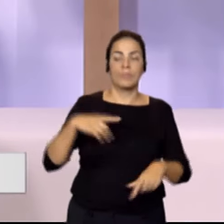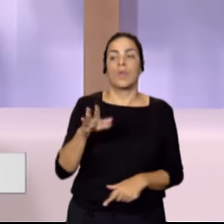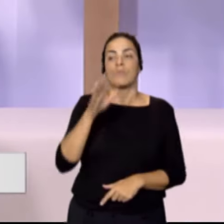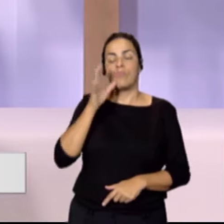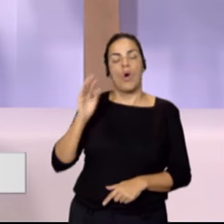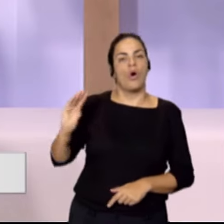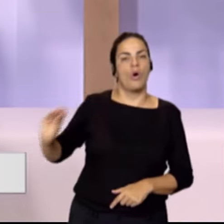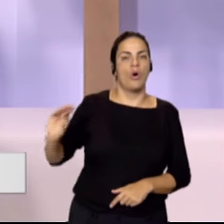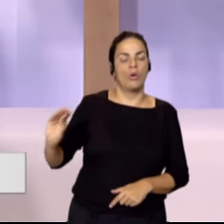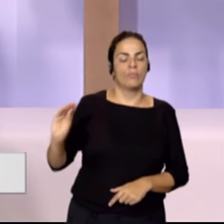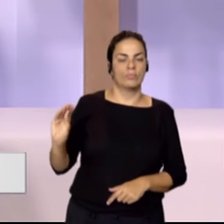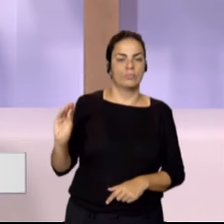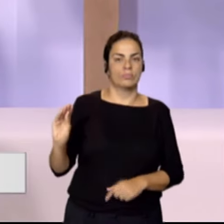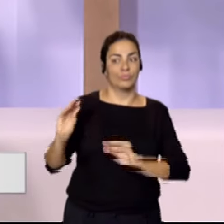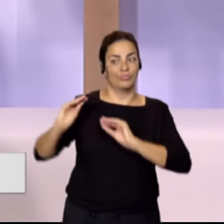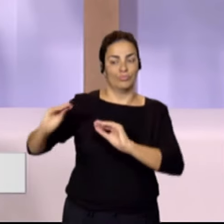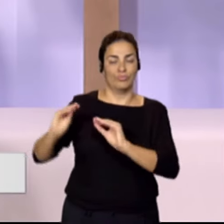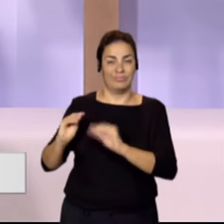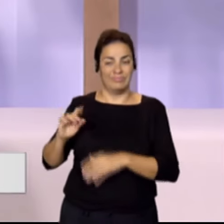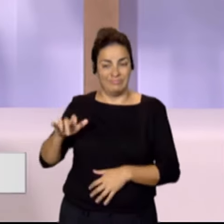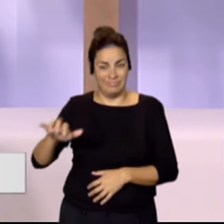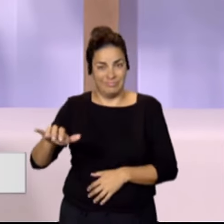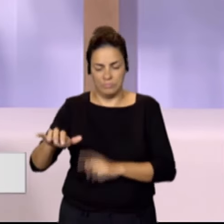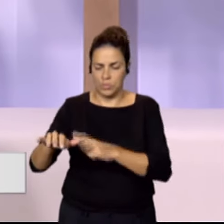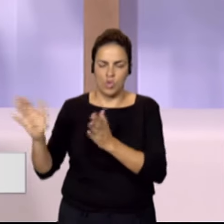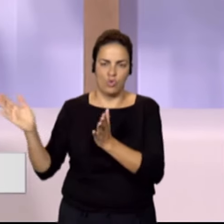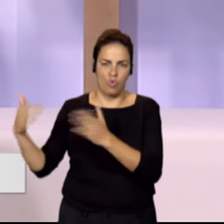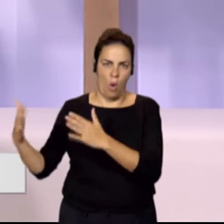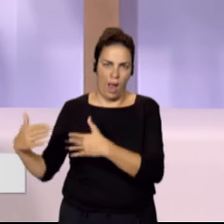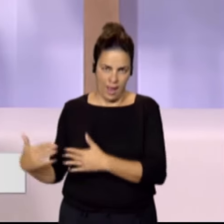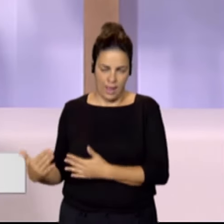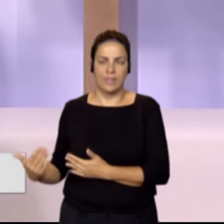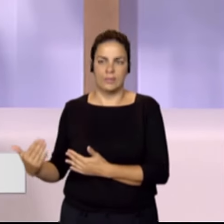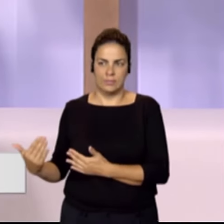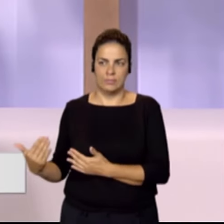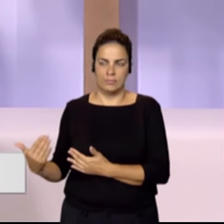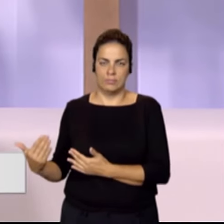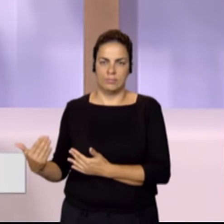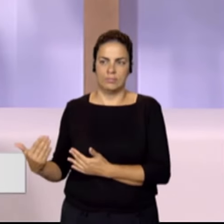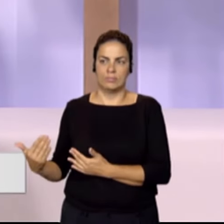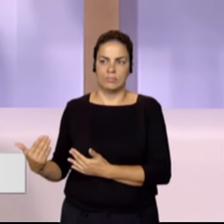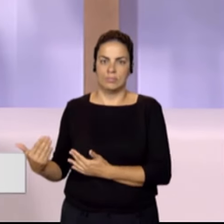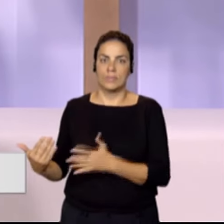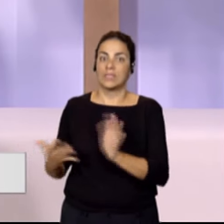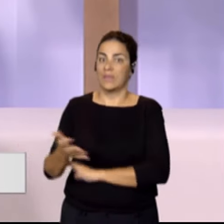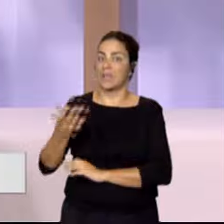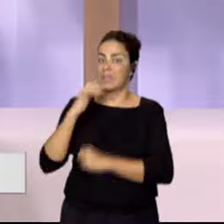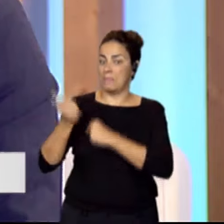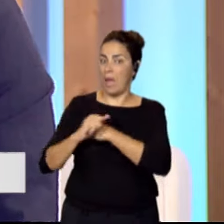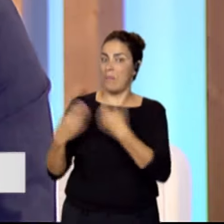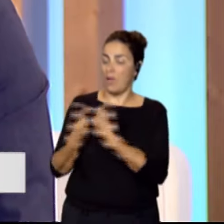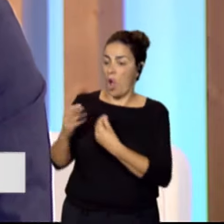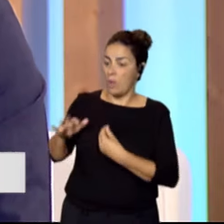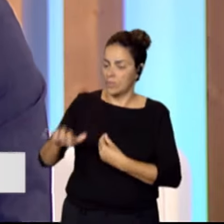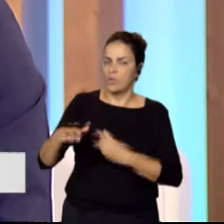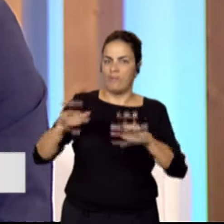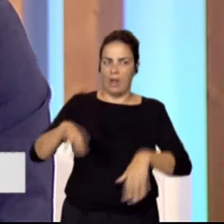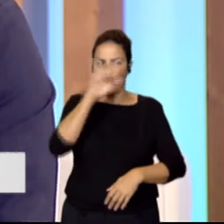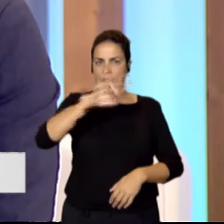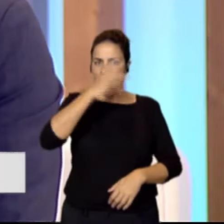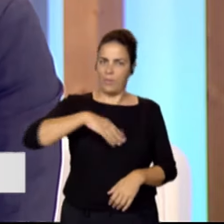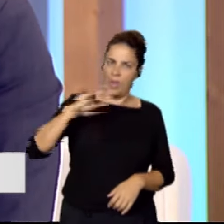esos de esos parásitos que que nos pueden eh provocar un daño importante en Canarias o sea eso lo que le quería